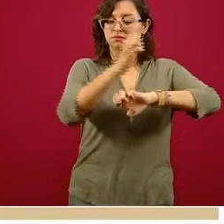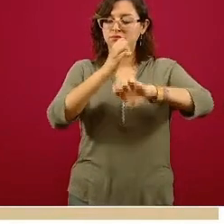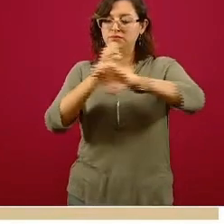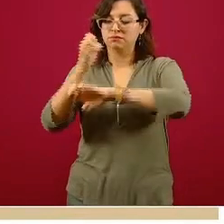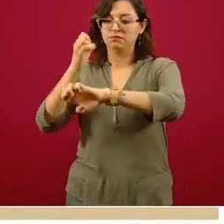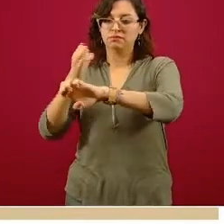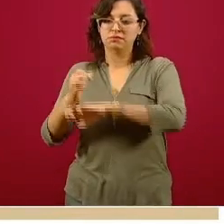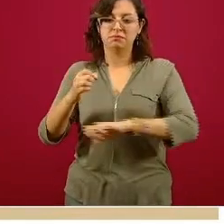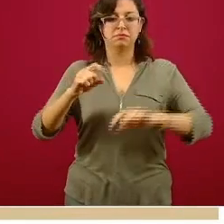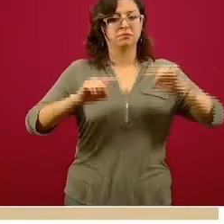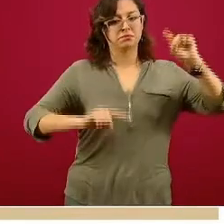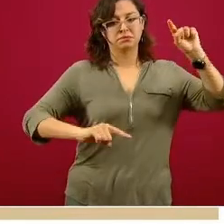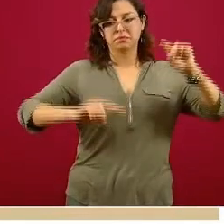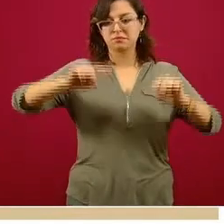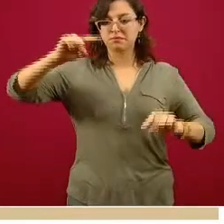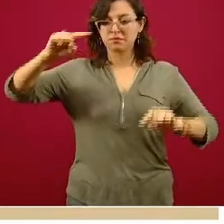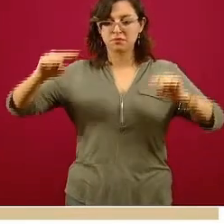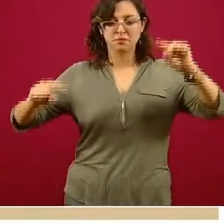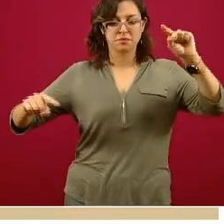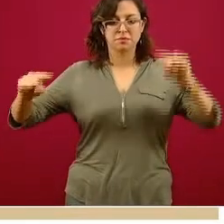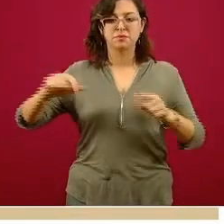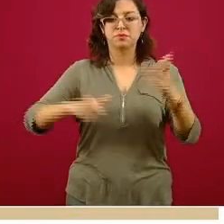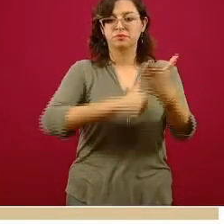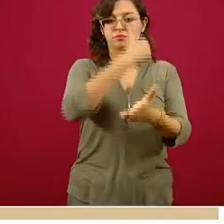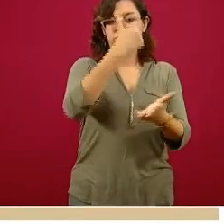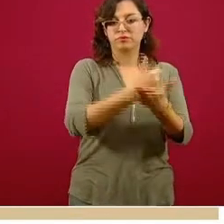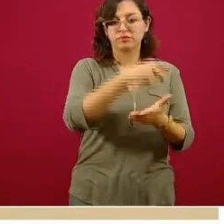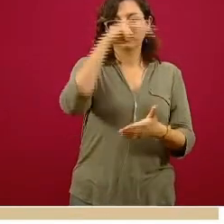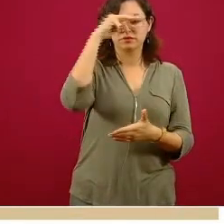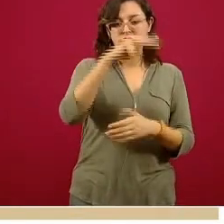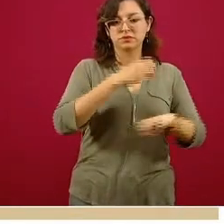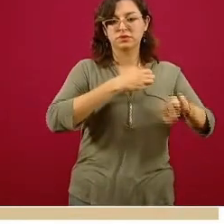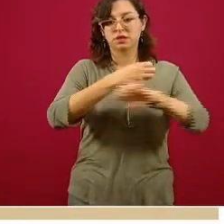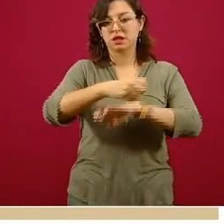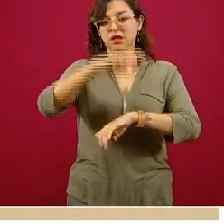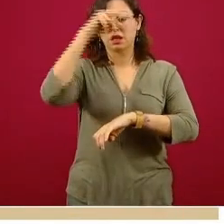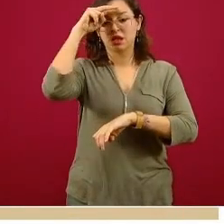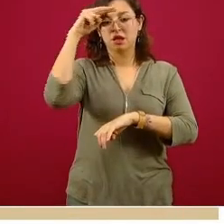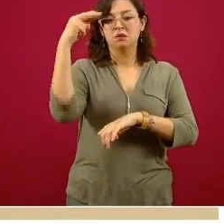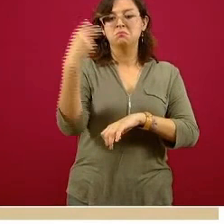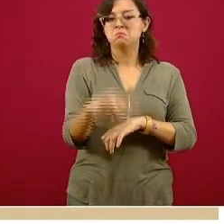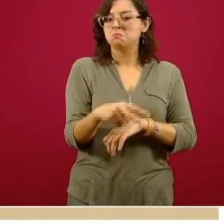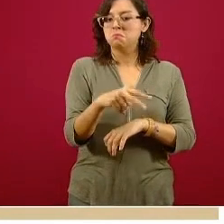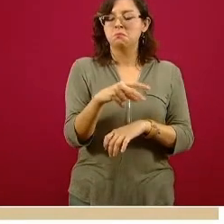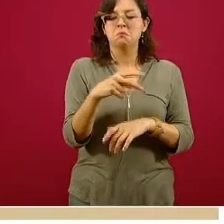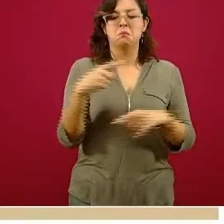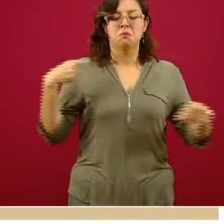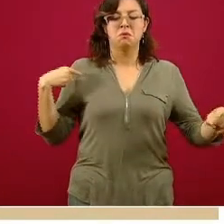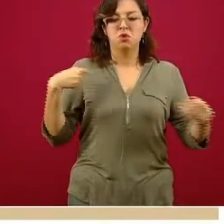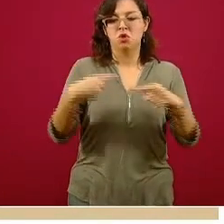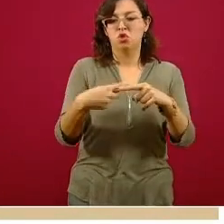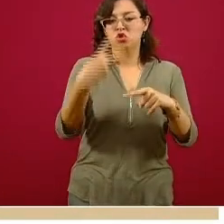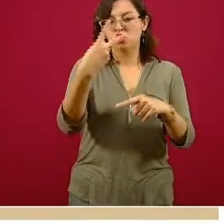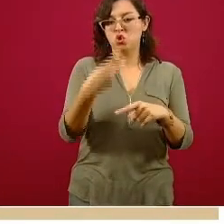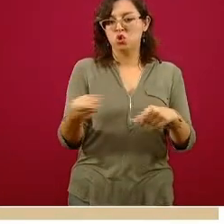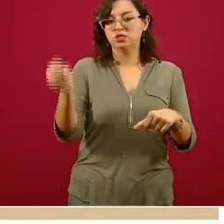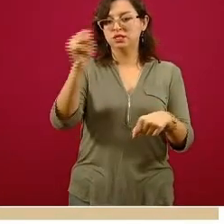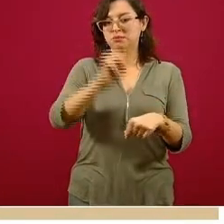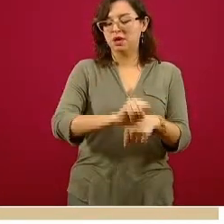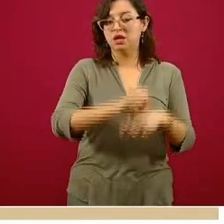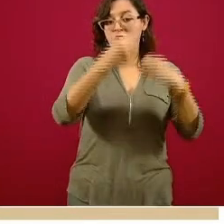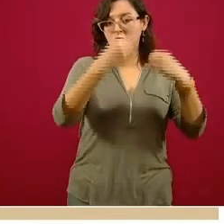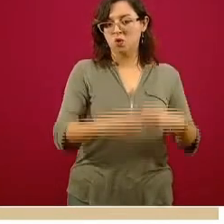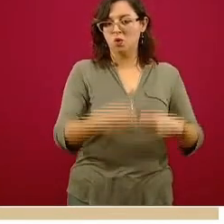con diferentes porcentajes. Ciudad de México, Estado de México se han mantenido las últimas 2 semanas en los primeros lugares de